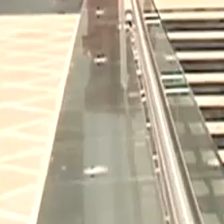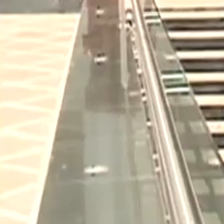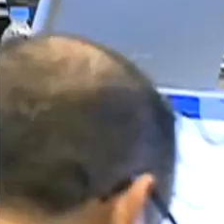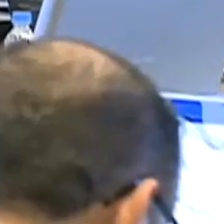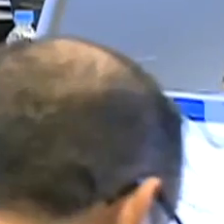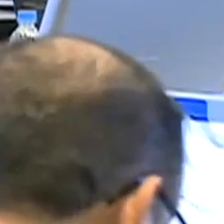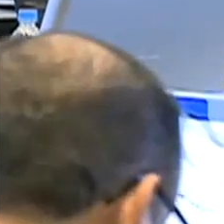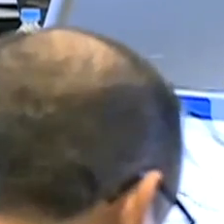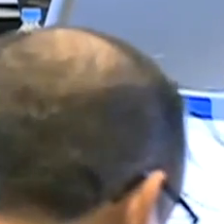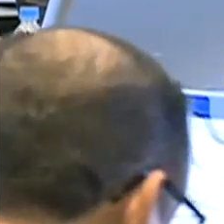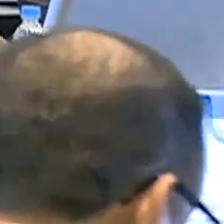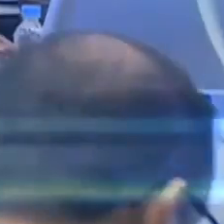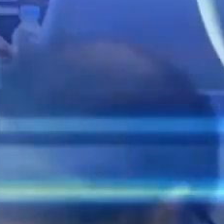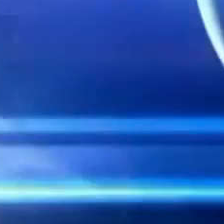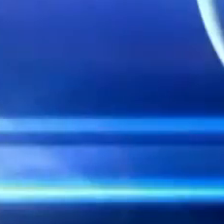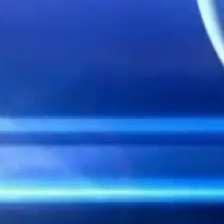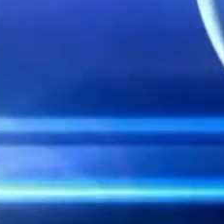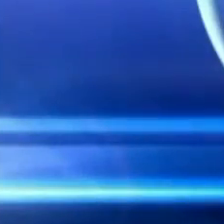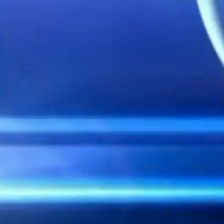Noticia.